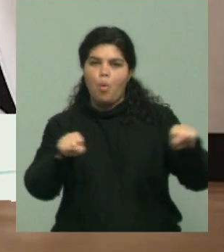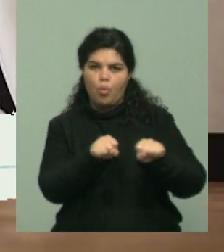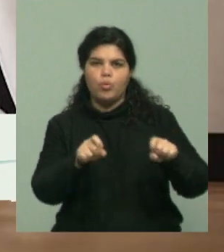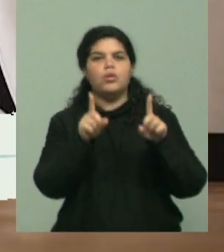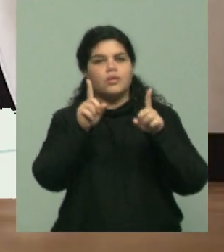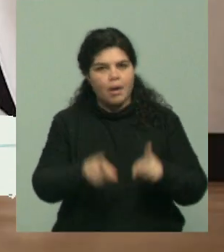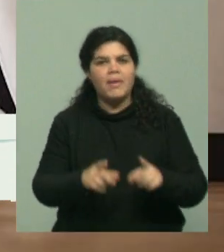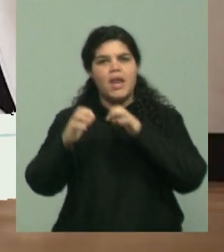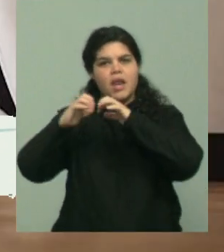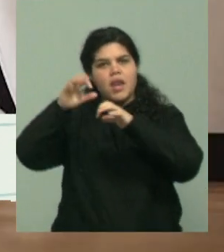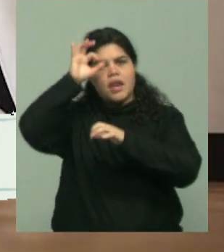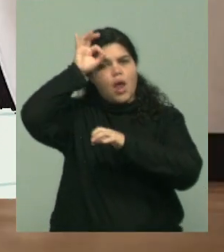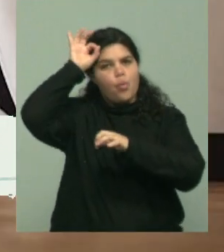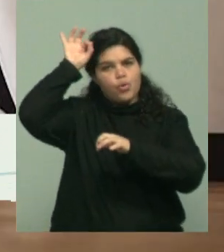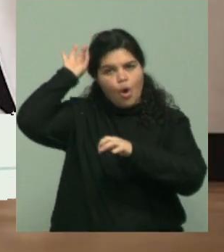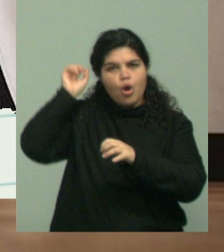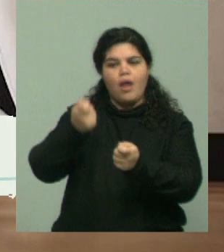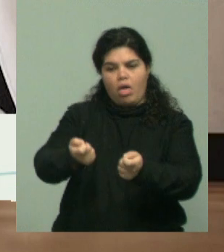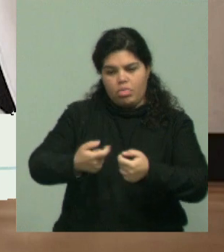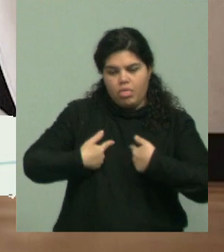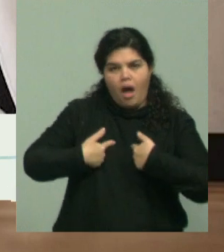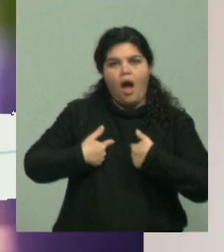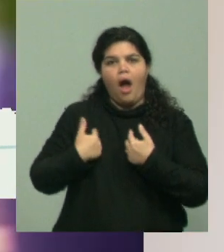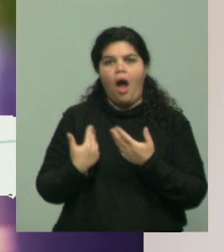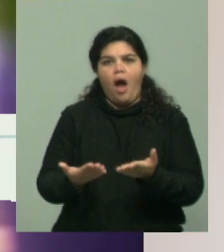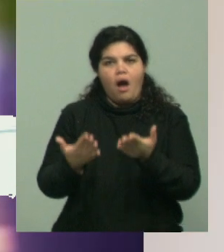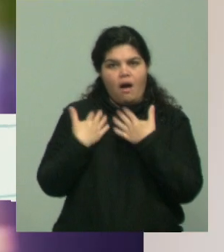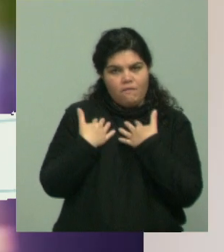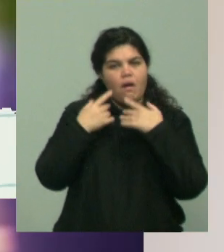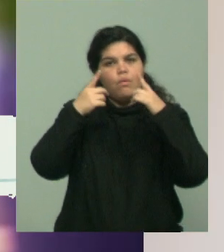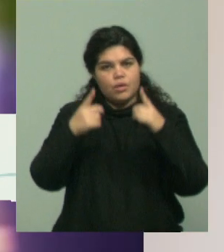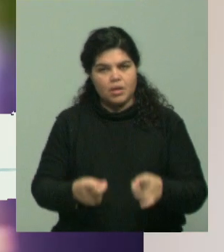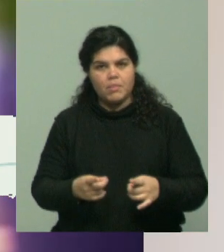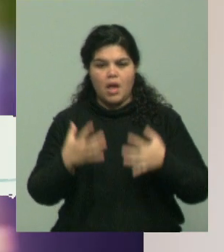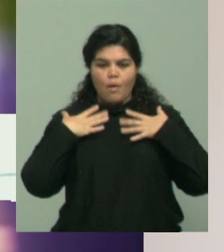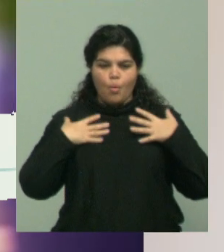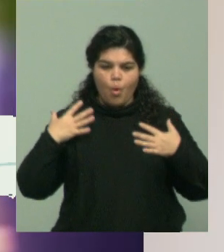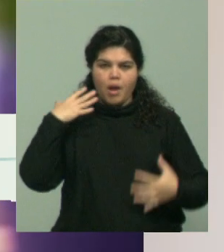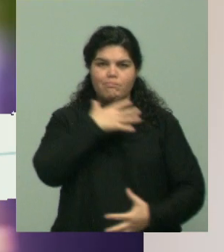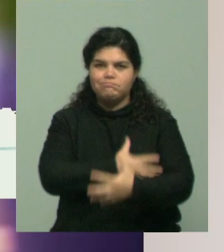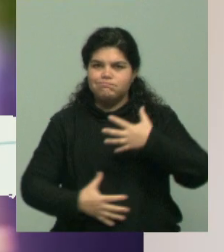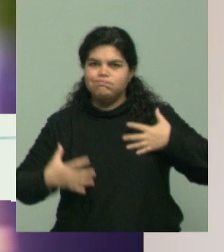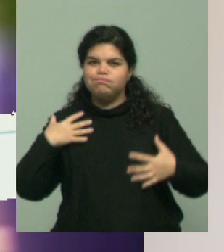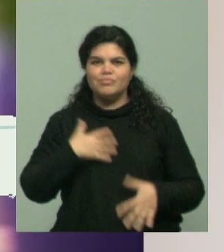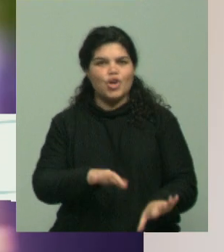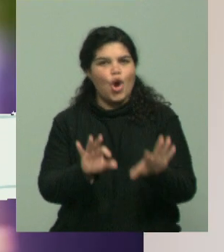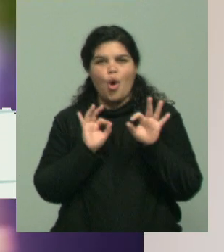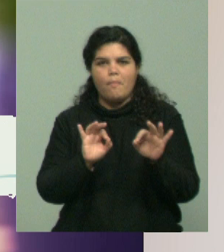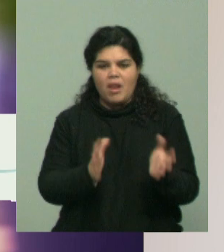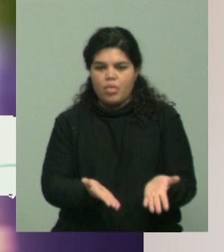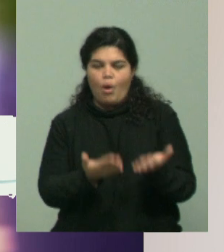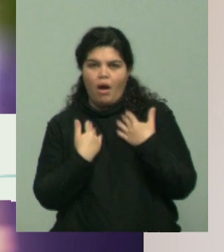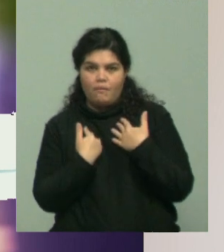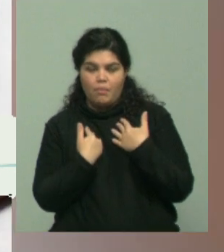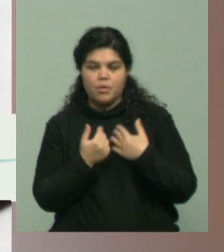todo el sistema orgánico se beneficia. Y yo creo que ahí es donde la mayoría de la gente por ahí muchas veces lo